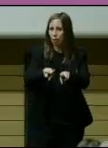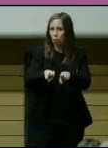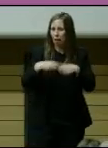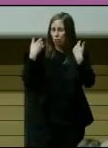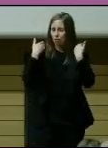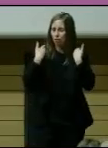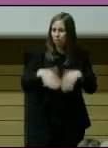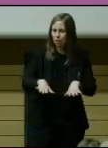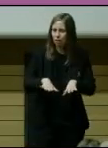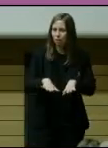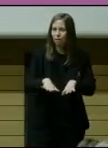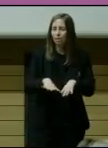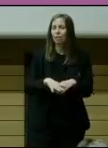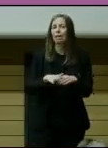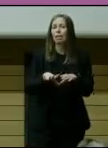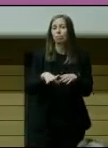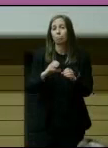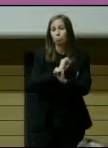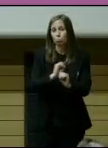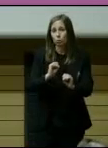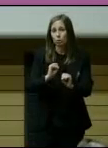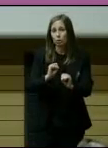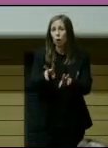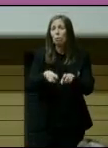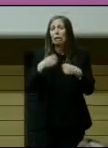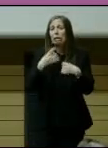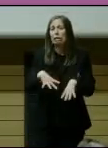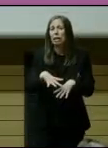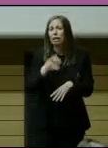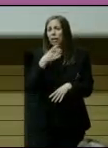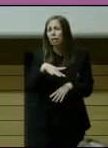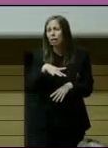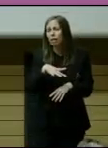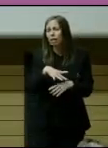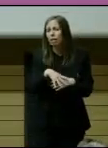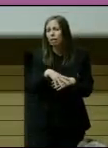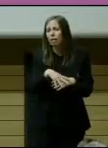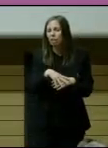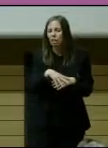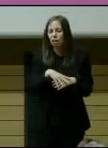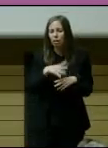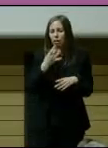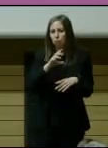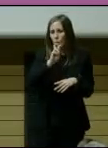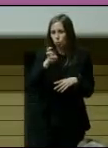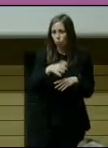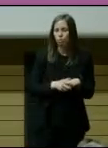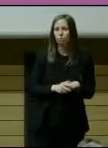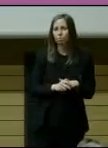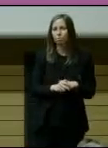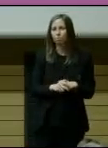y que es imposible hacerlo, lo tiene comprado Jalisco Nueva Generación y Sinaloa. Claro,